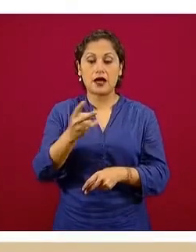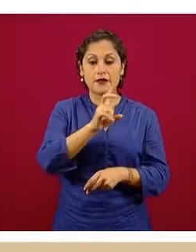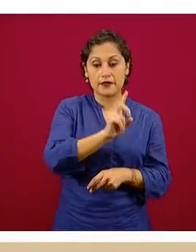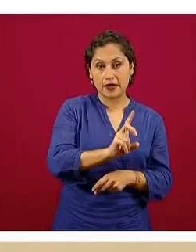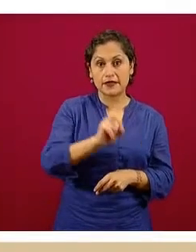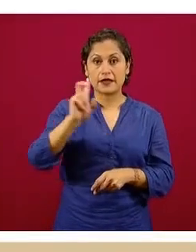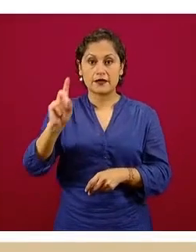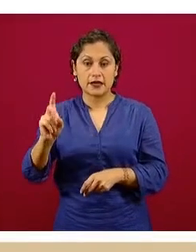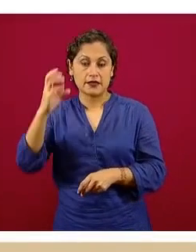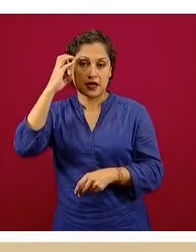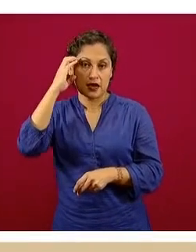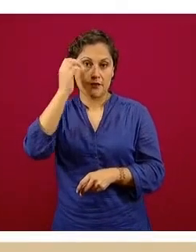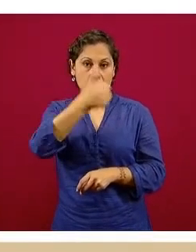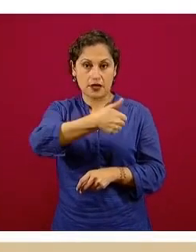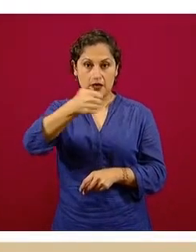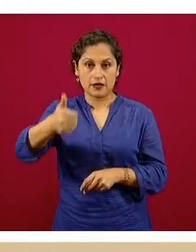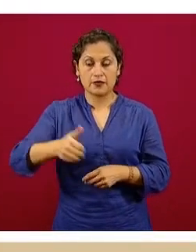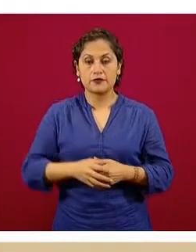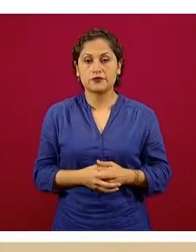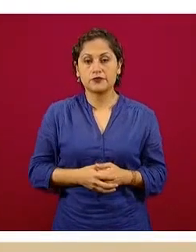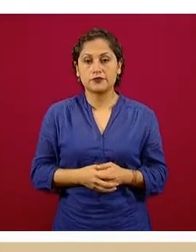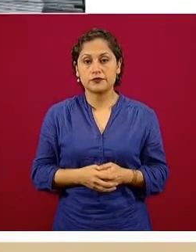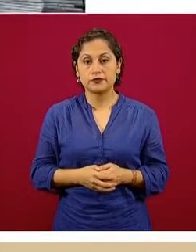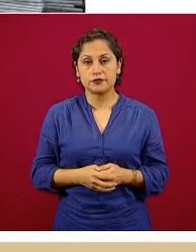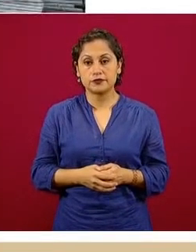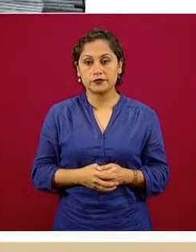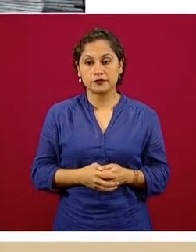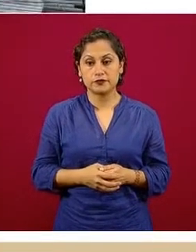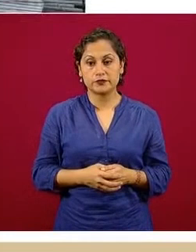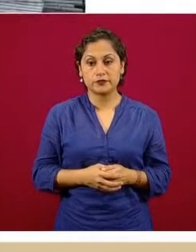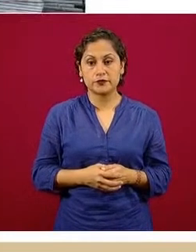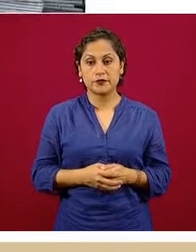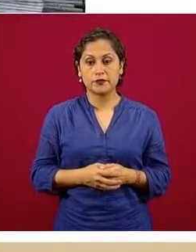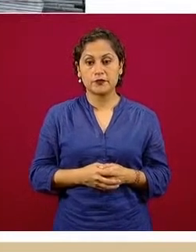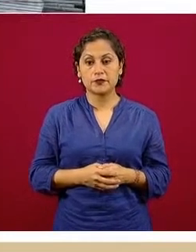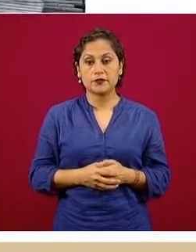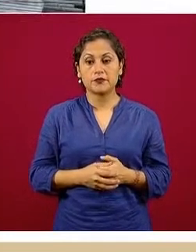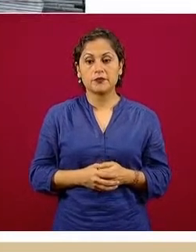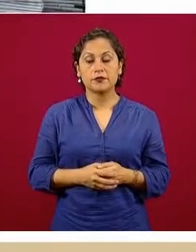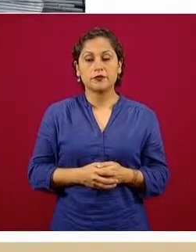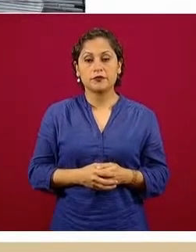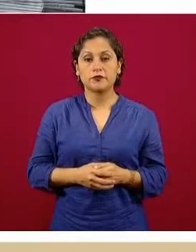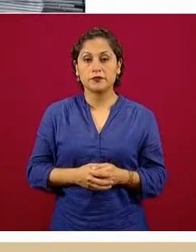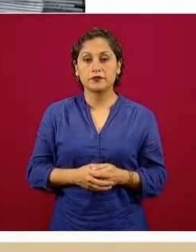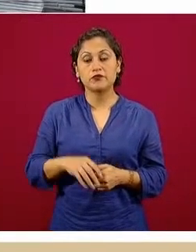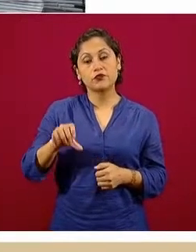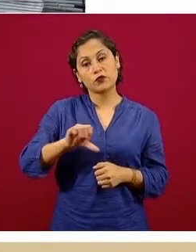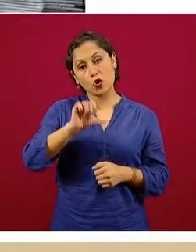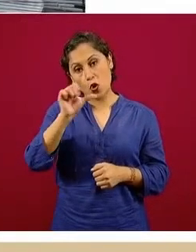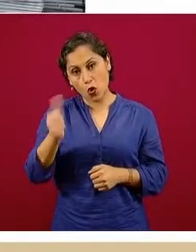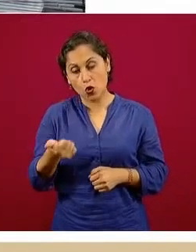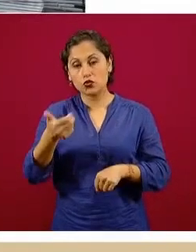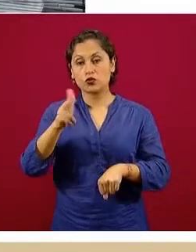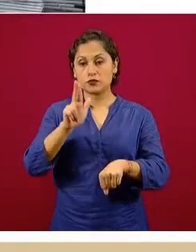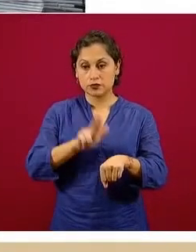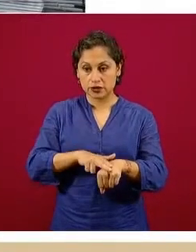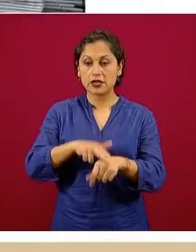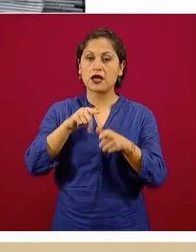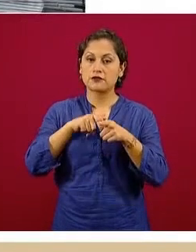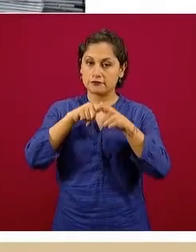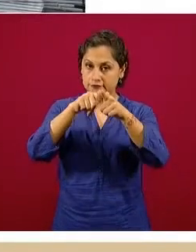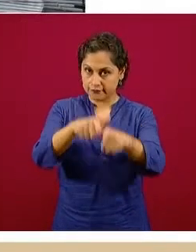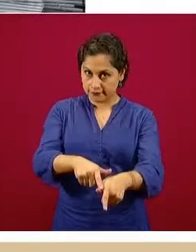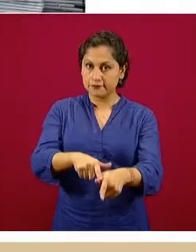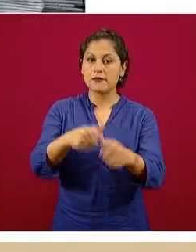cada uno de ellos la siguiente hay lugares en donde tenemos que seguir creciendo y atendiendo